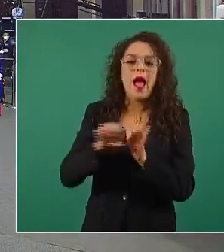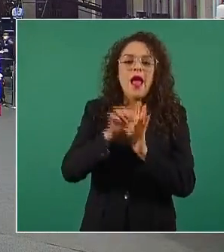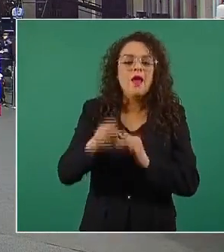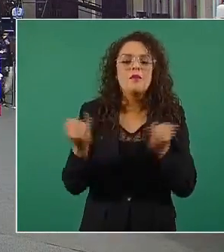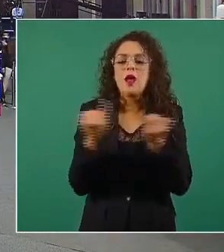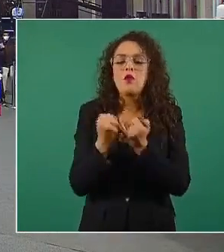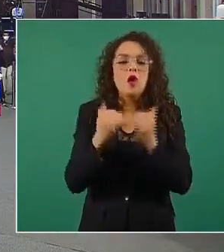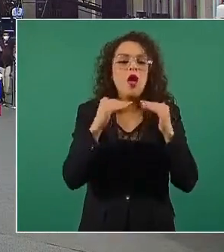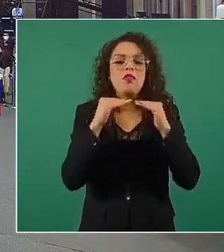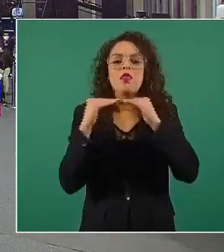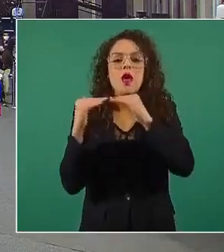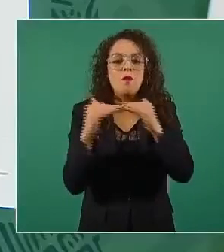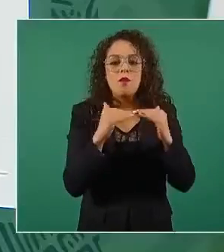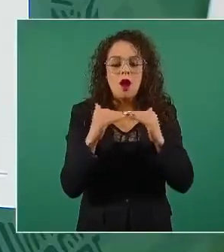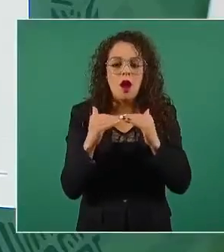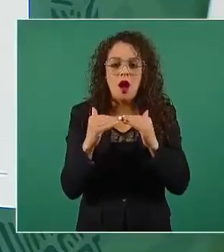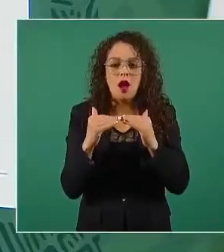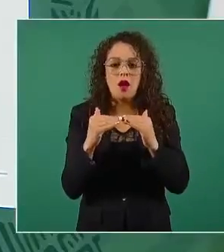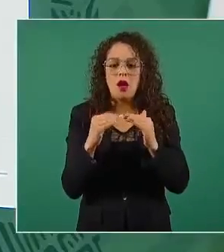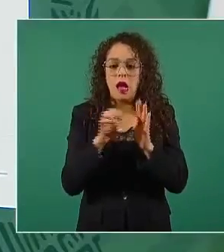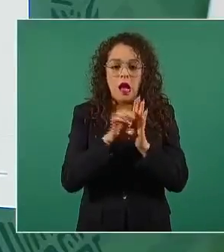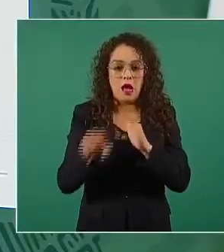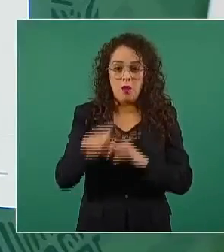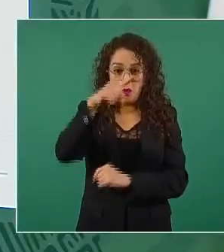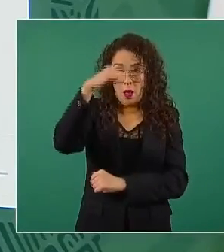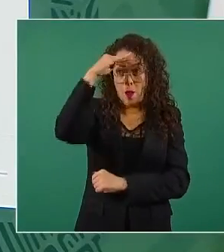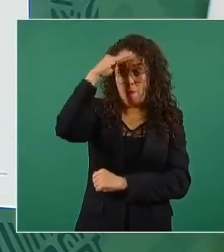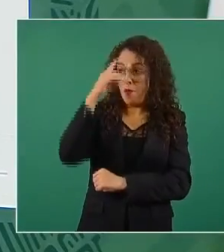Si hubiese un solo partido, imagínense,